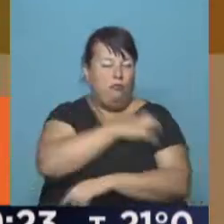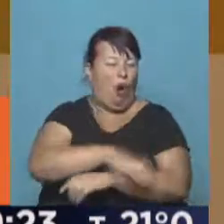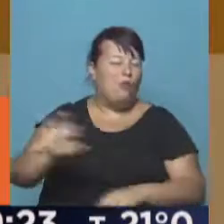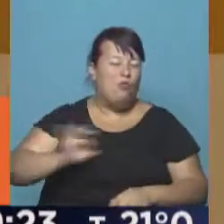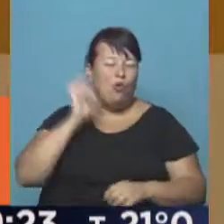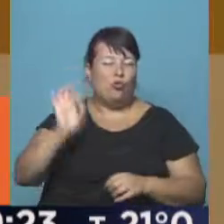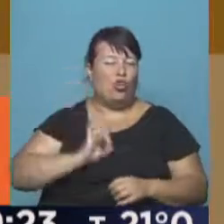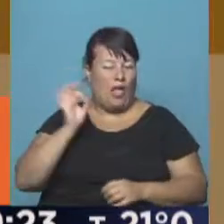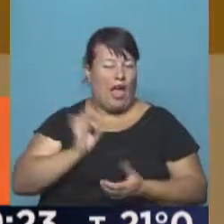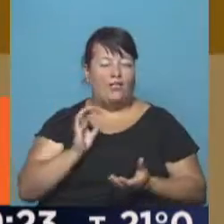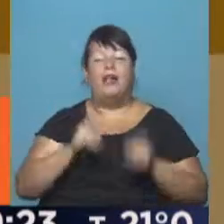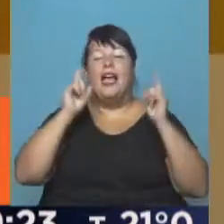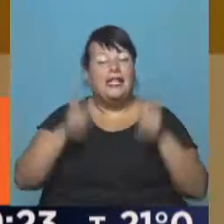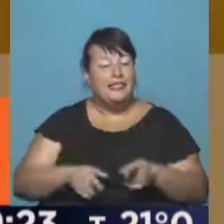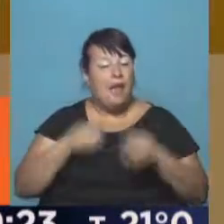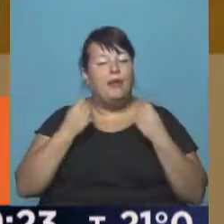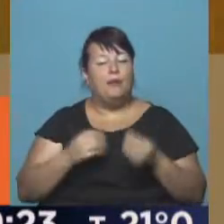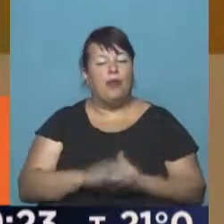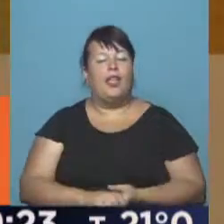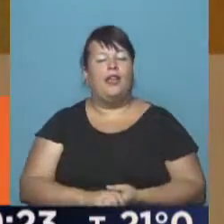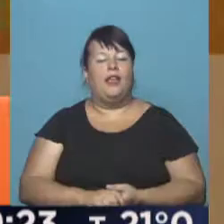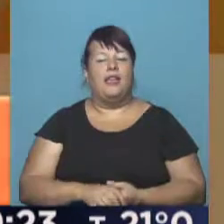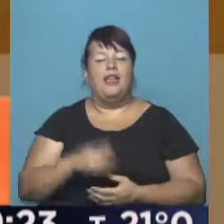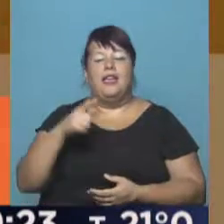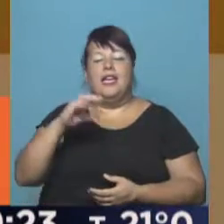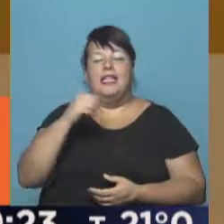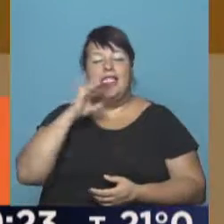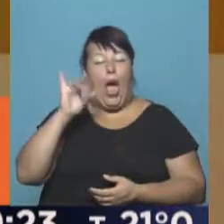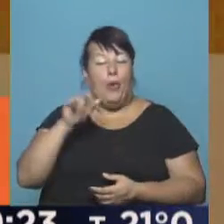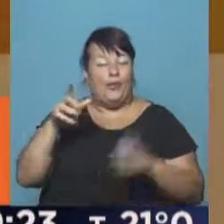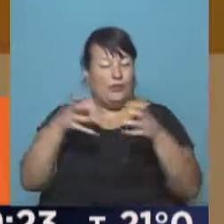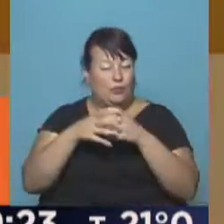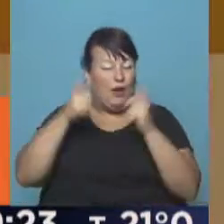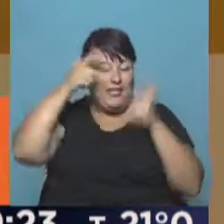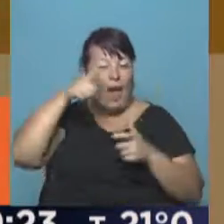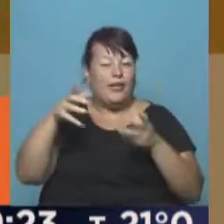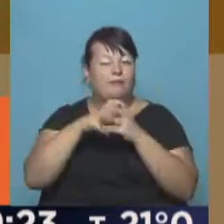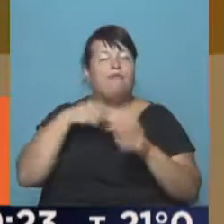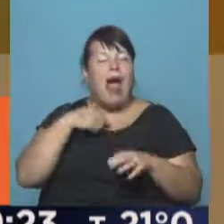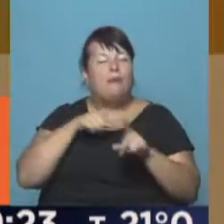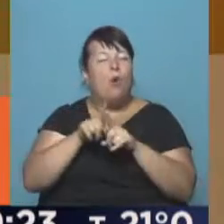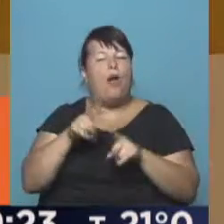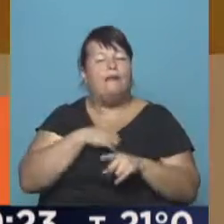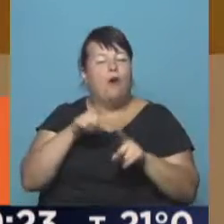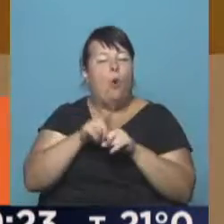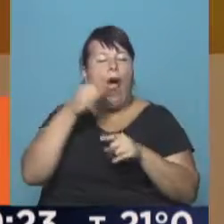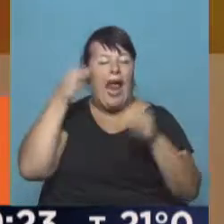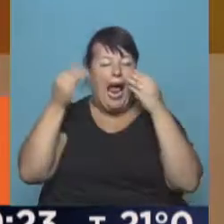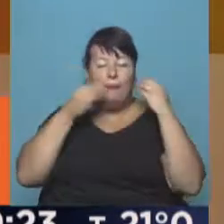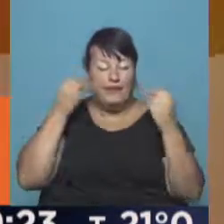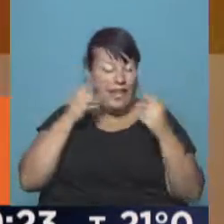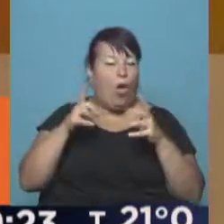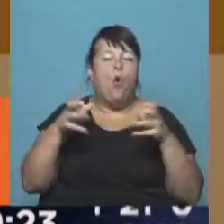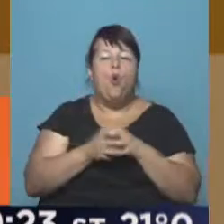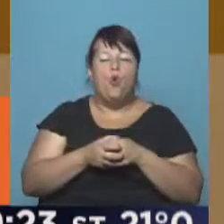décadas. También porque, digamos, el chavismo es más parecido, para los argentinos yo te diría, es como los Carapintada. Viste,